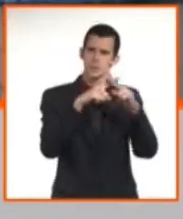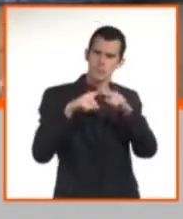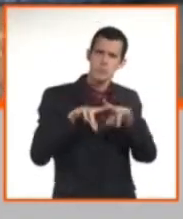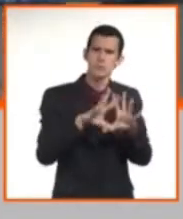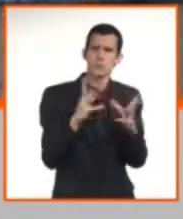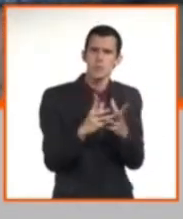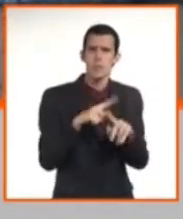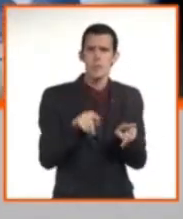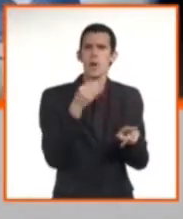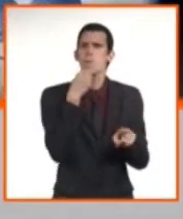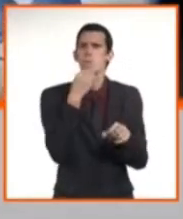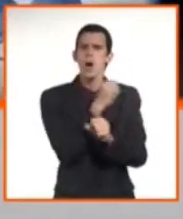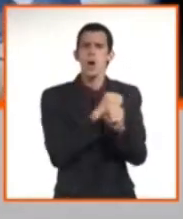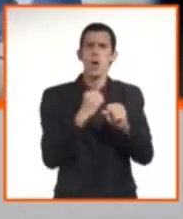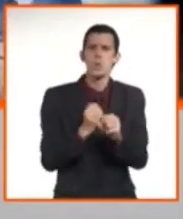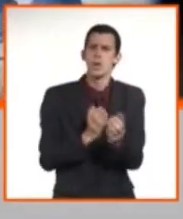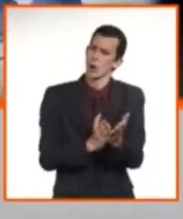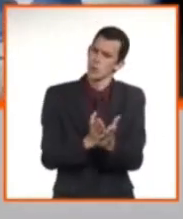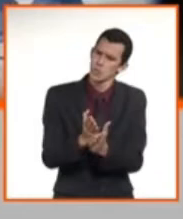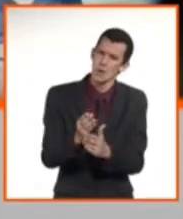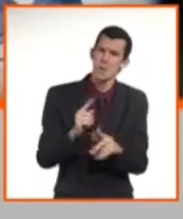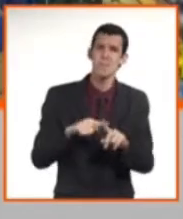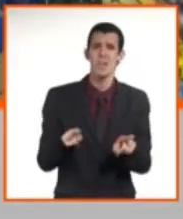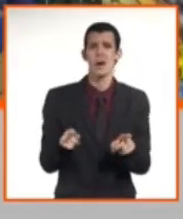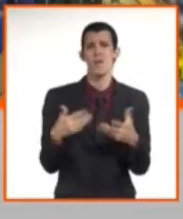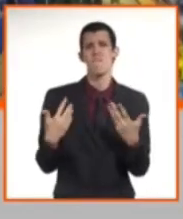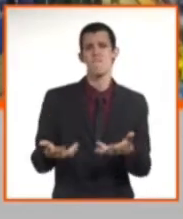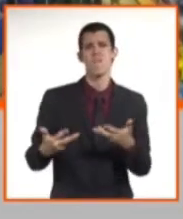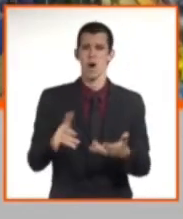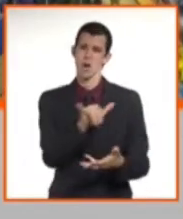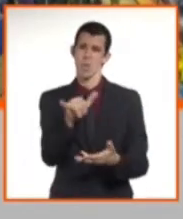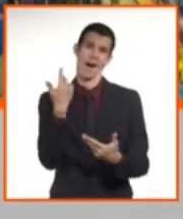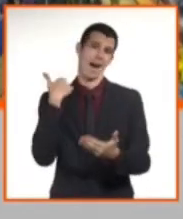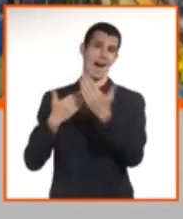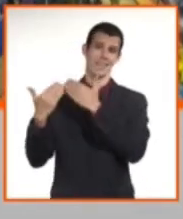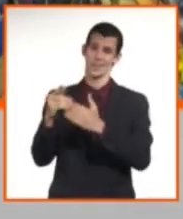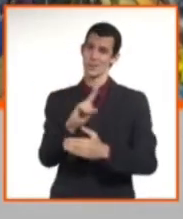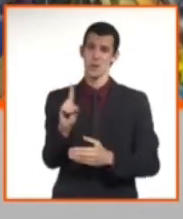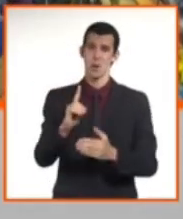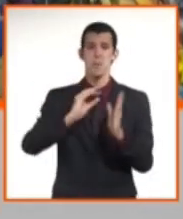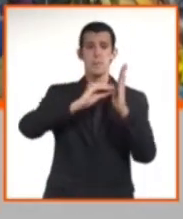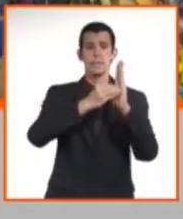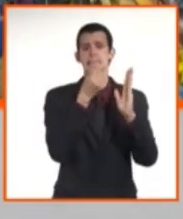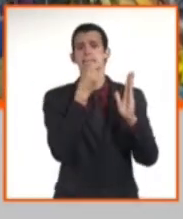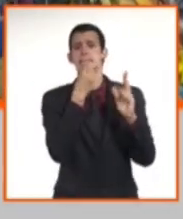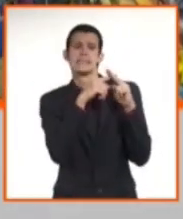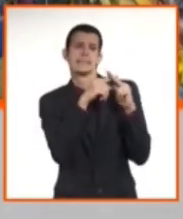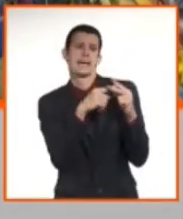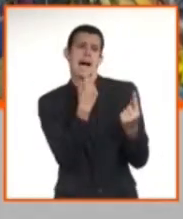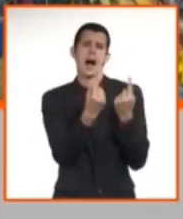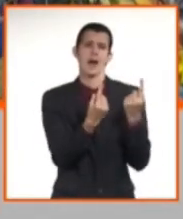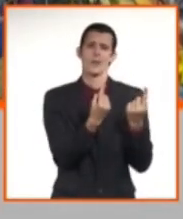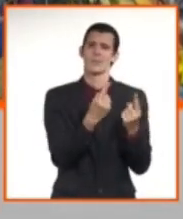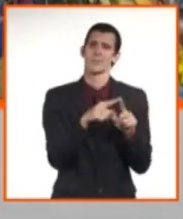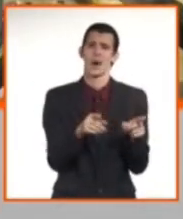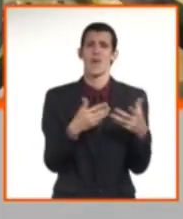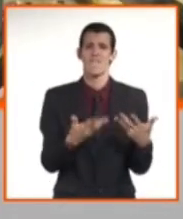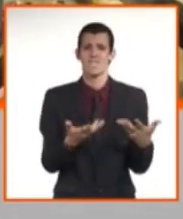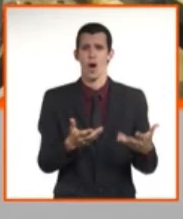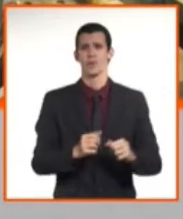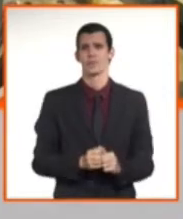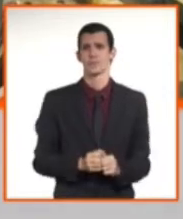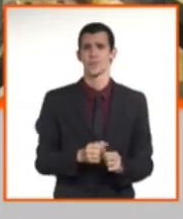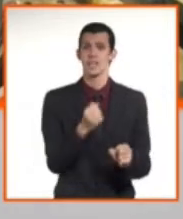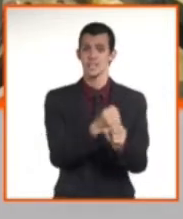uso, pero con limitaciones de potencia y de tiempo de utilización durante las 24 horas del día. Es importante